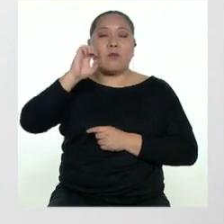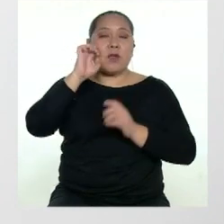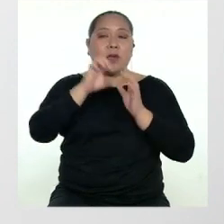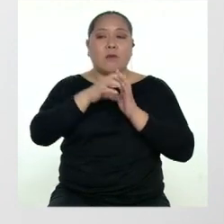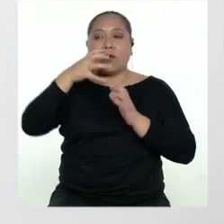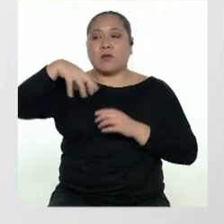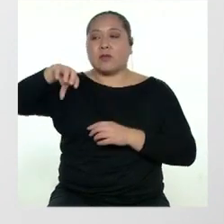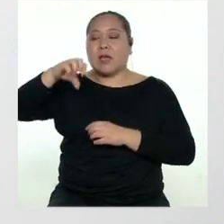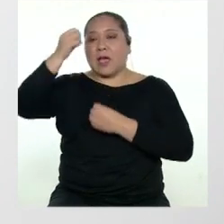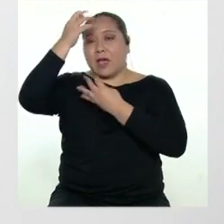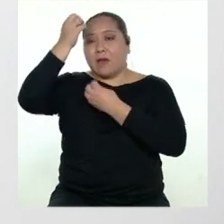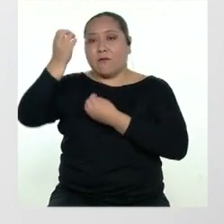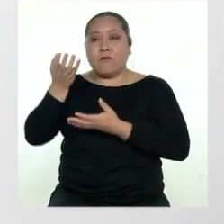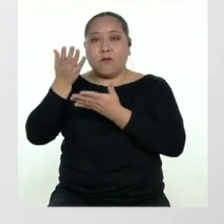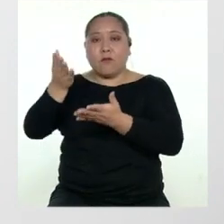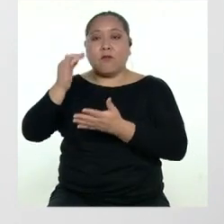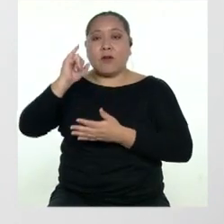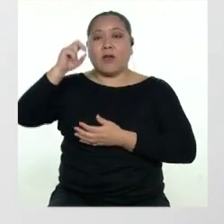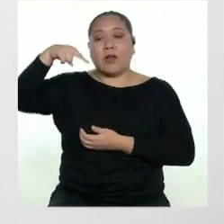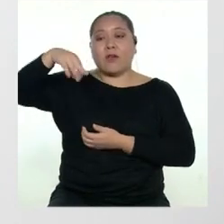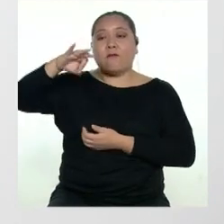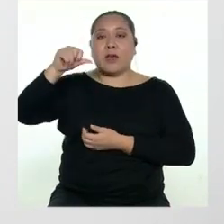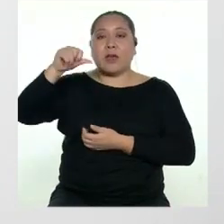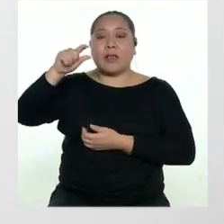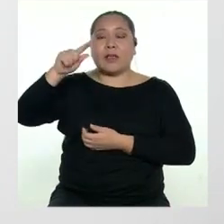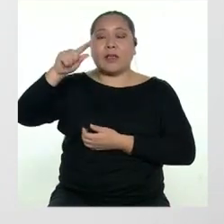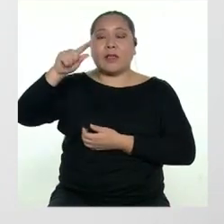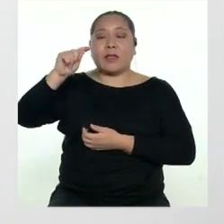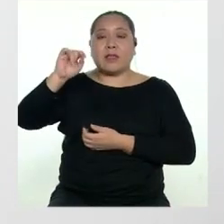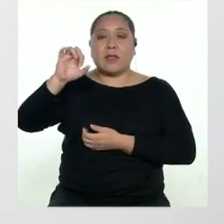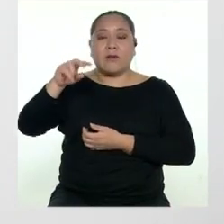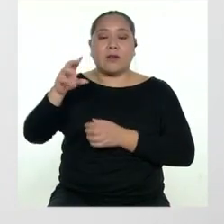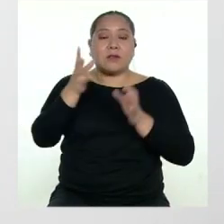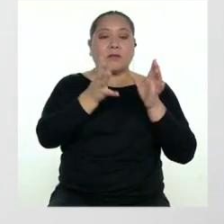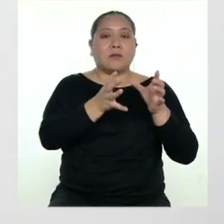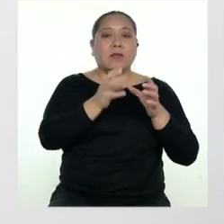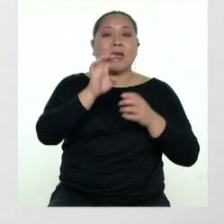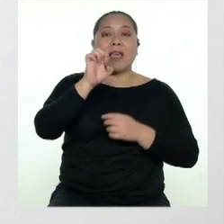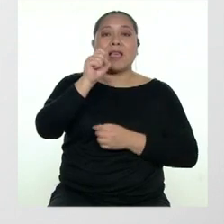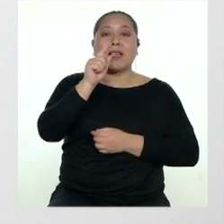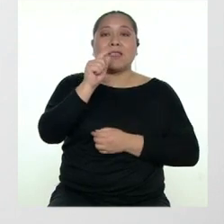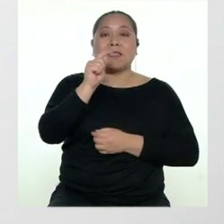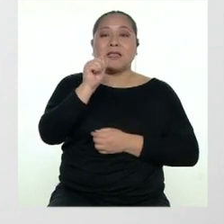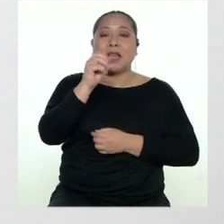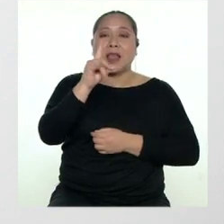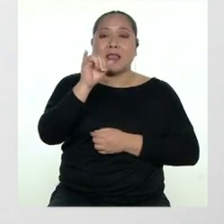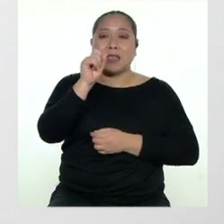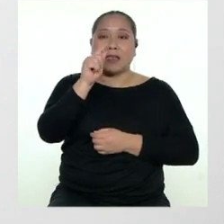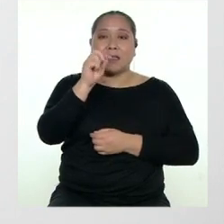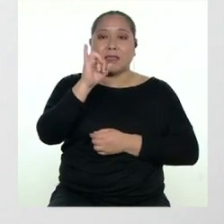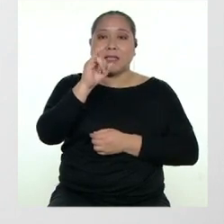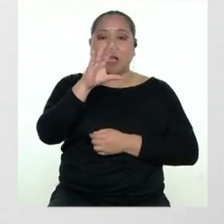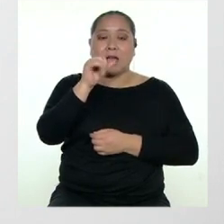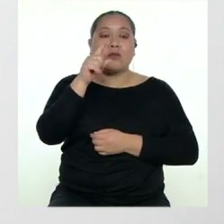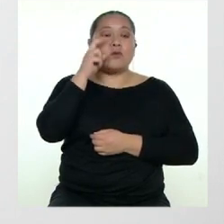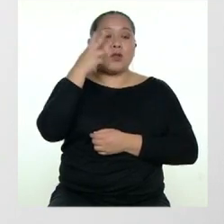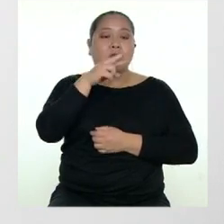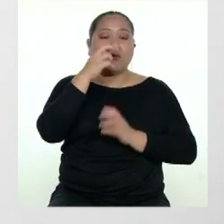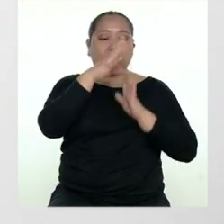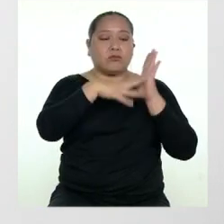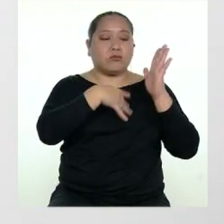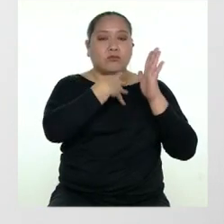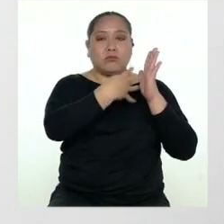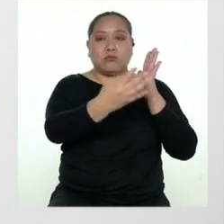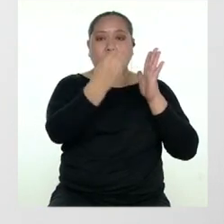infografías informativas, que se usan para presentar un hecho. También las estadísticas, que las reconocerás porque sus recursos visuales